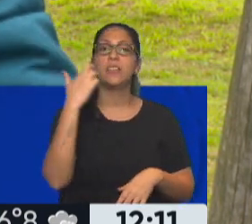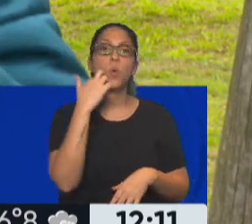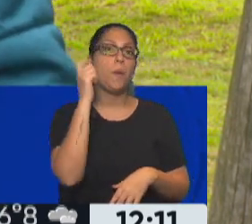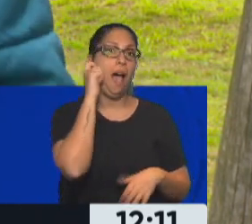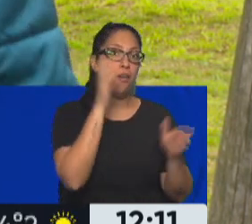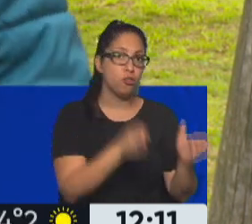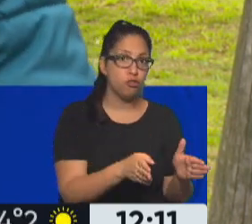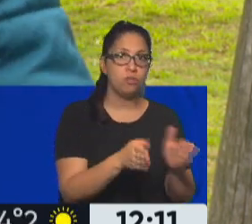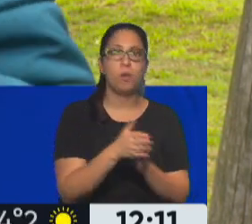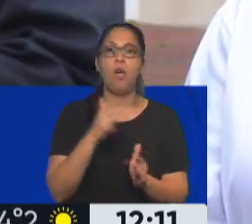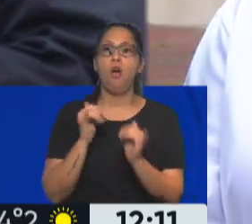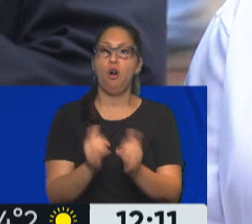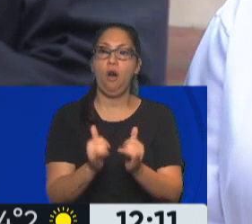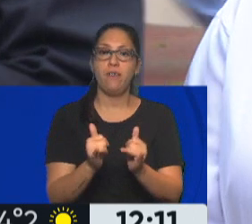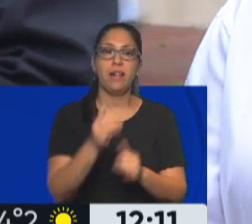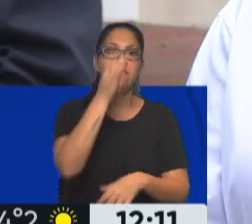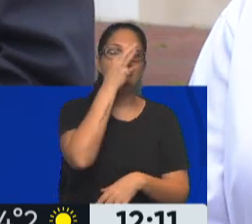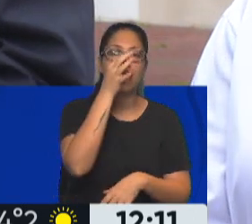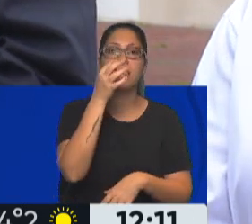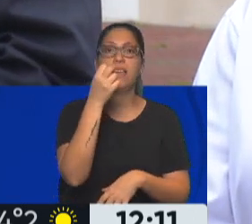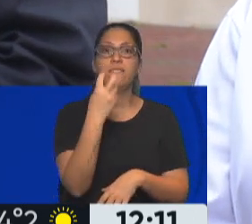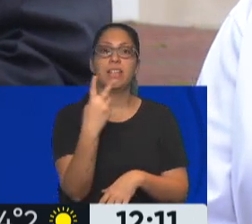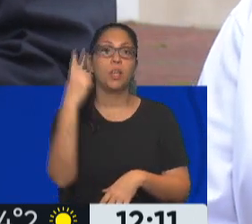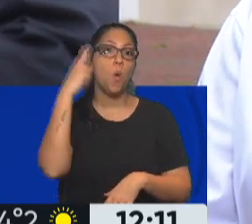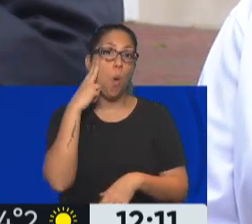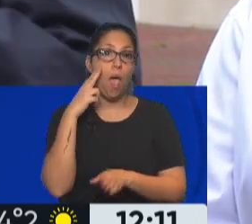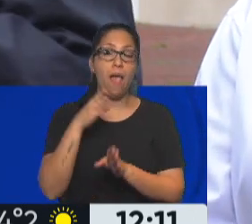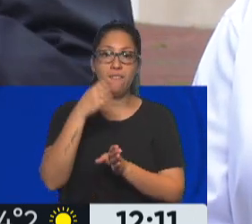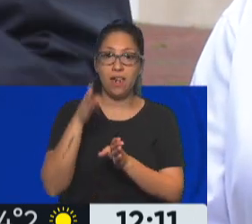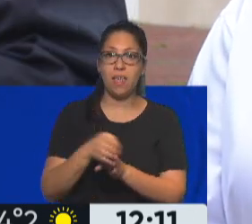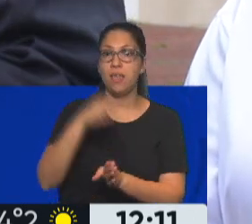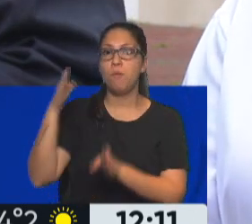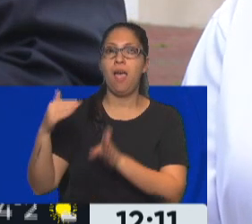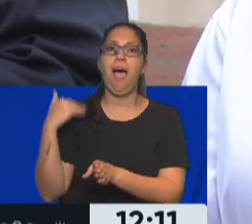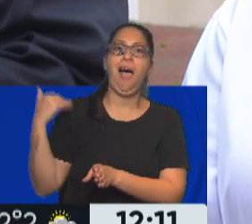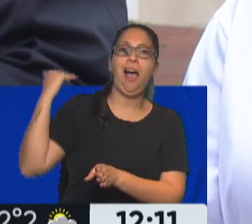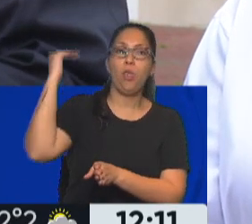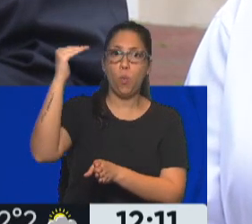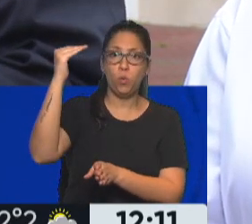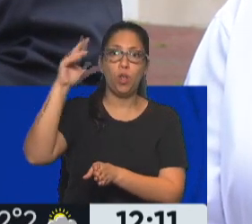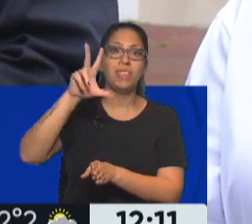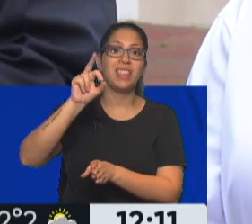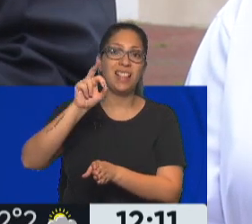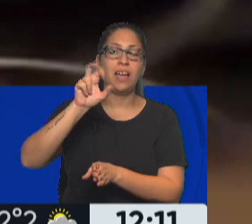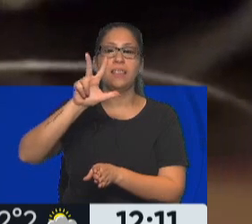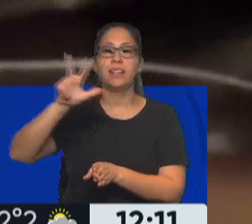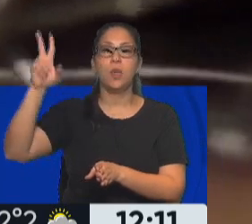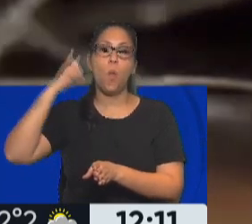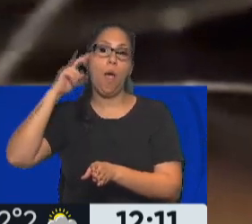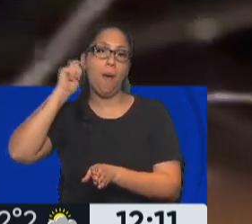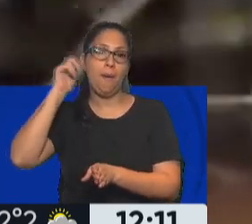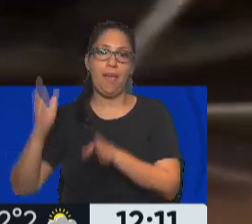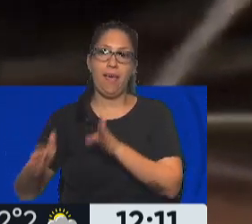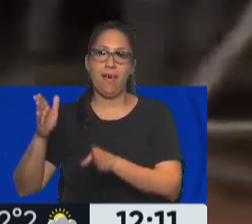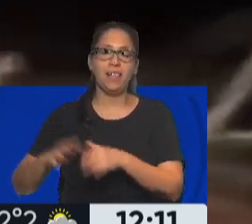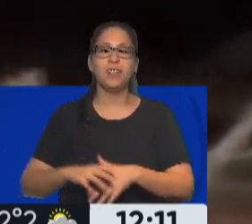años, luego jóvenes entre 20 y 29 y finalmente adultos de 30 a 39. La